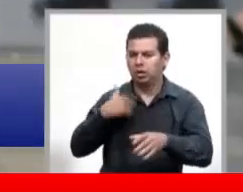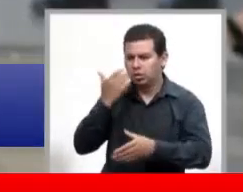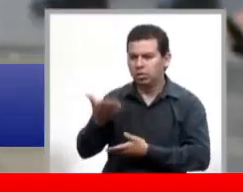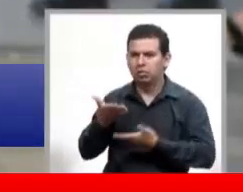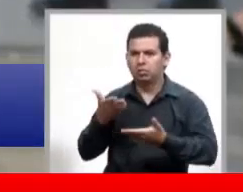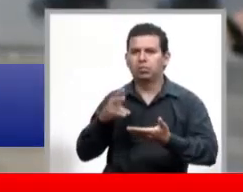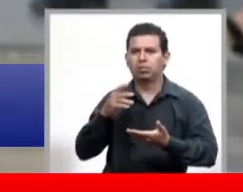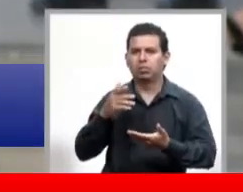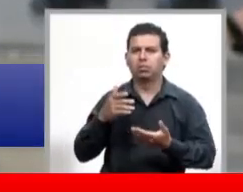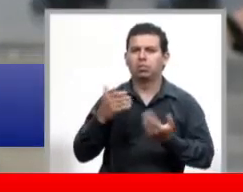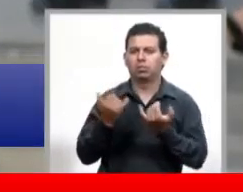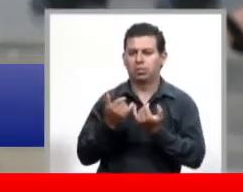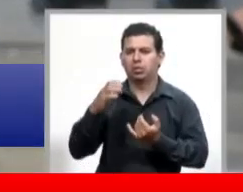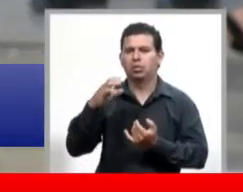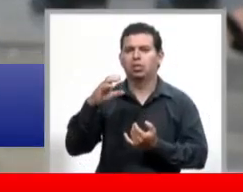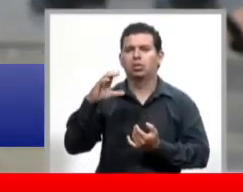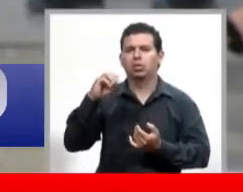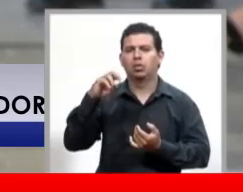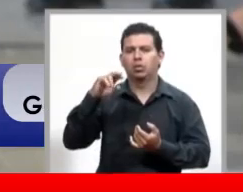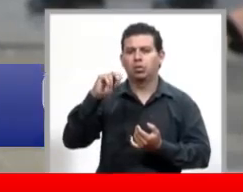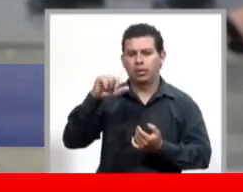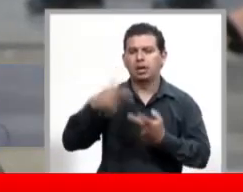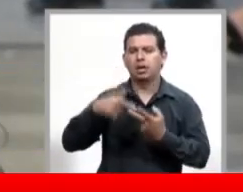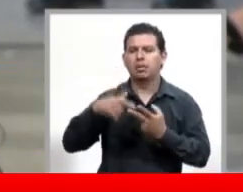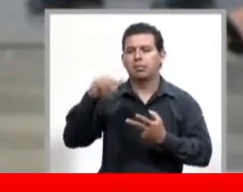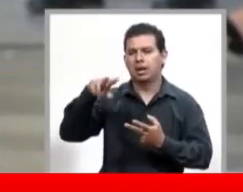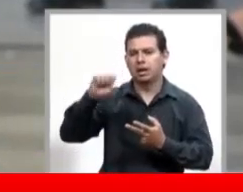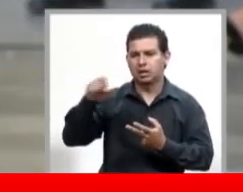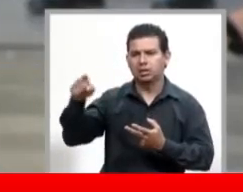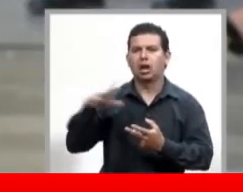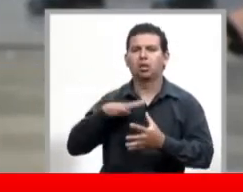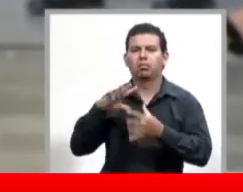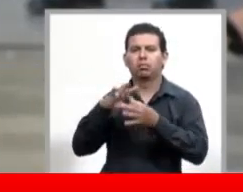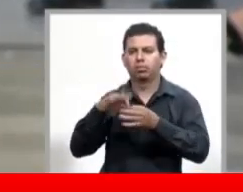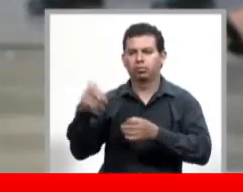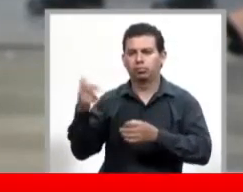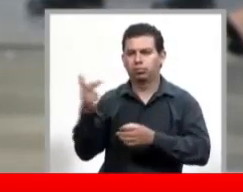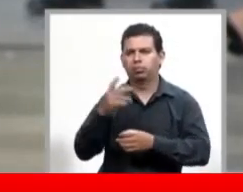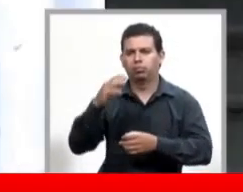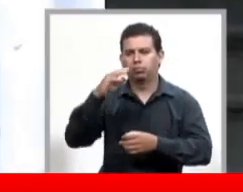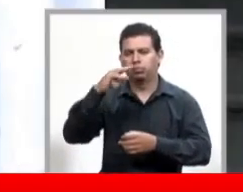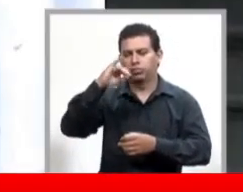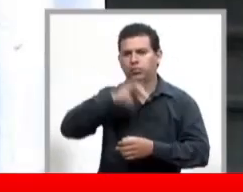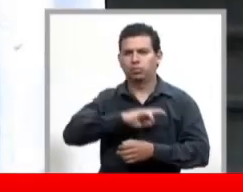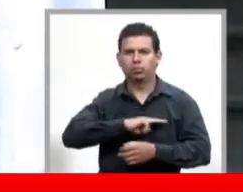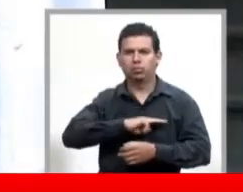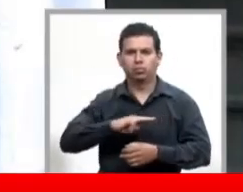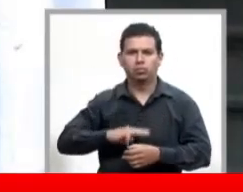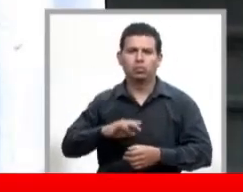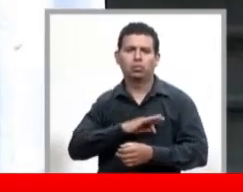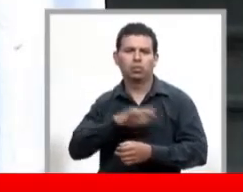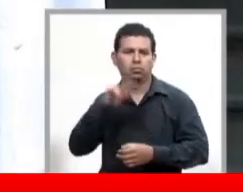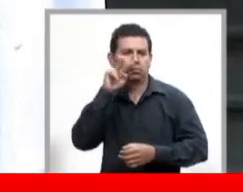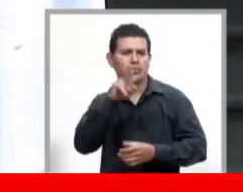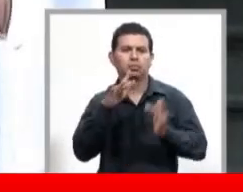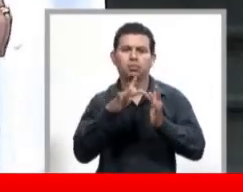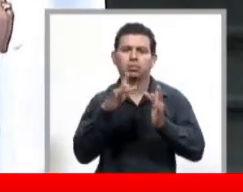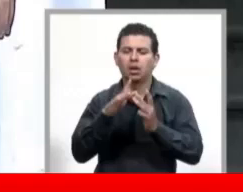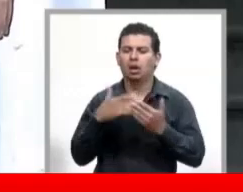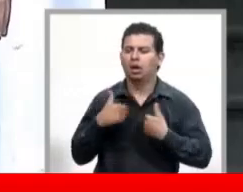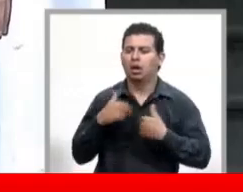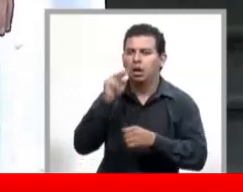al doctor Coronado y al doctor Márquez, para que con los jefes de jurisdicción puedan ustedes